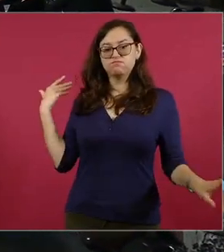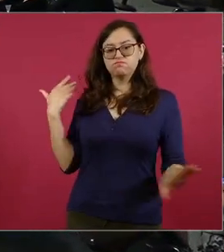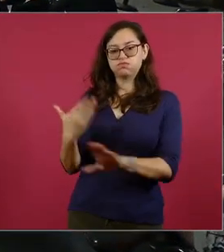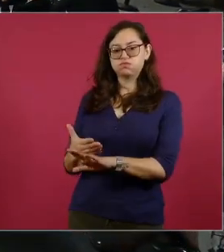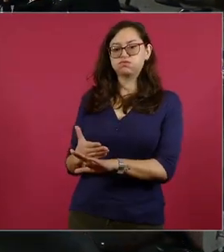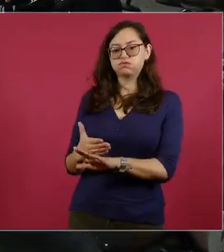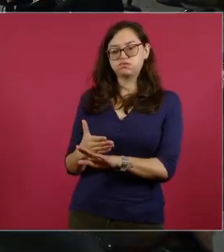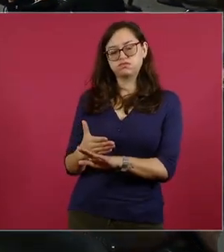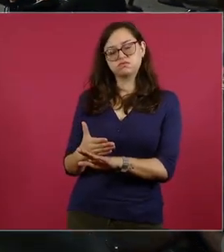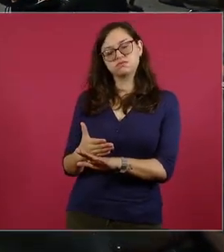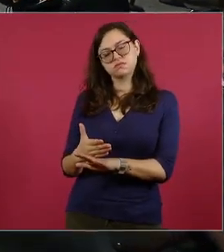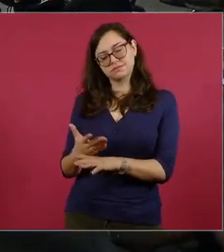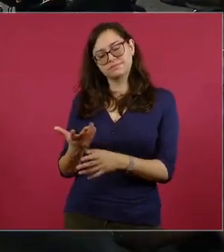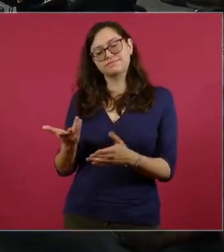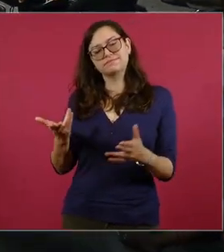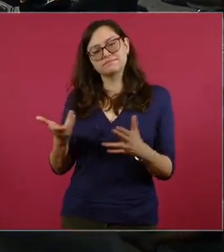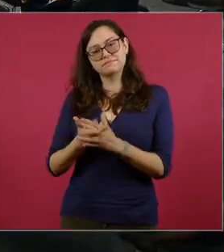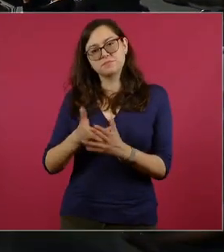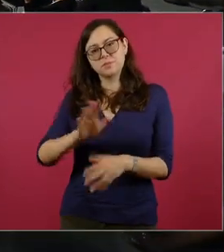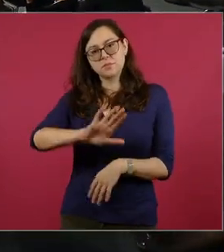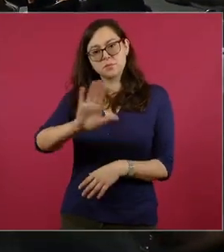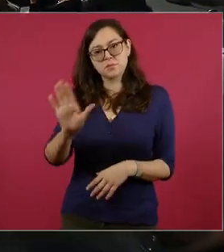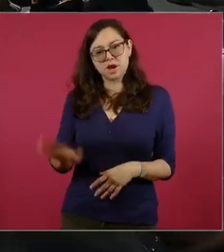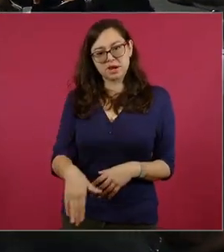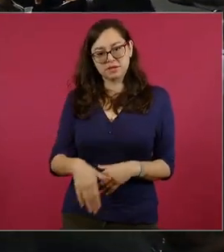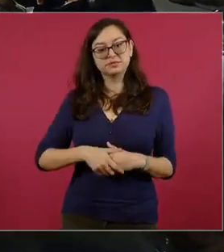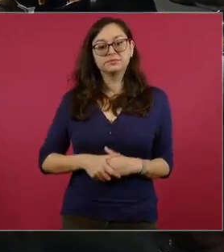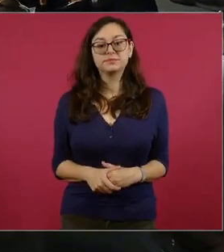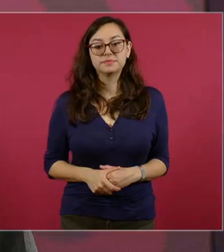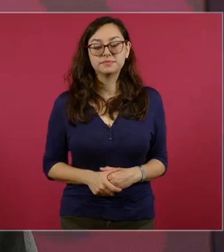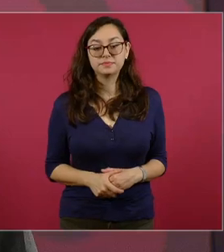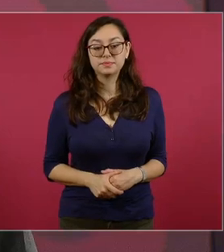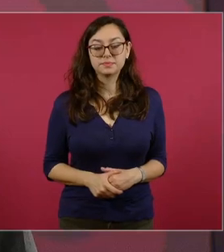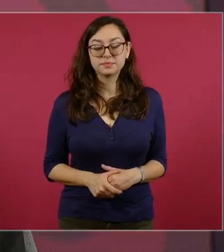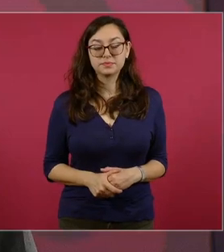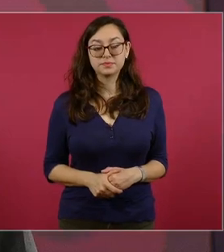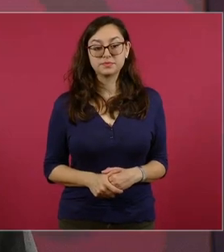que terminó asesinándolo.